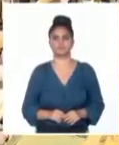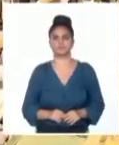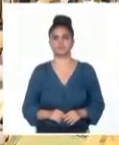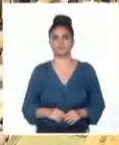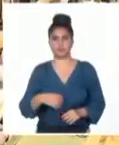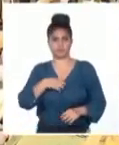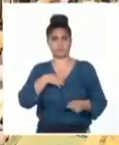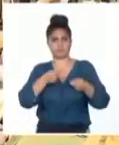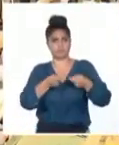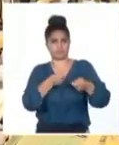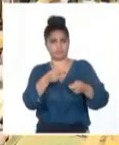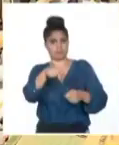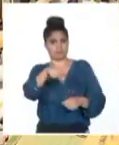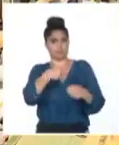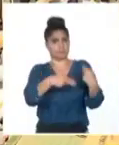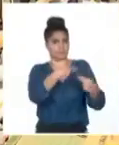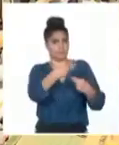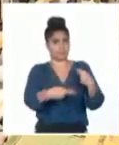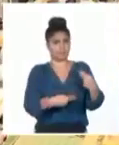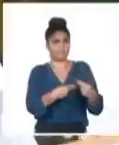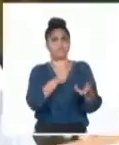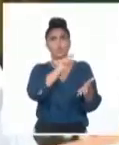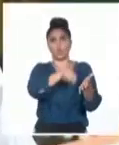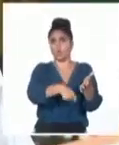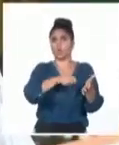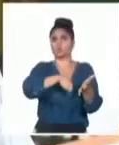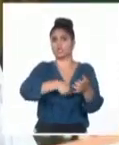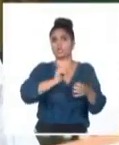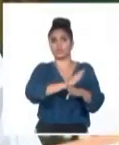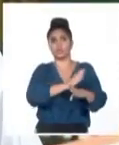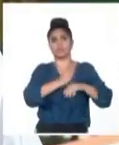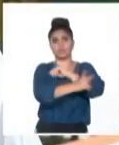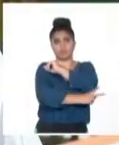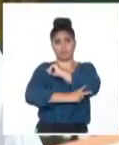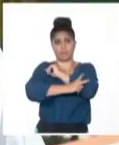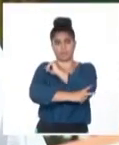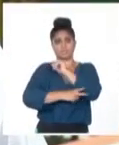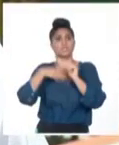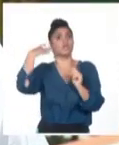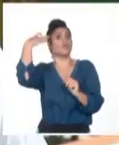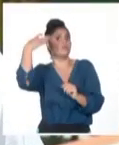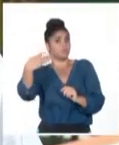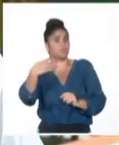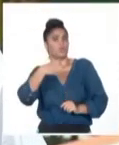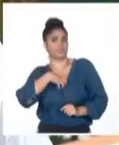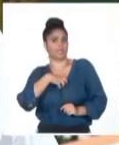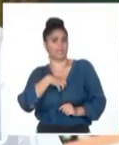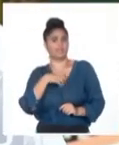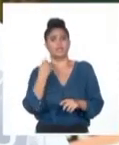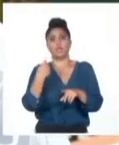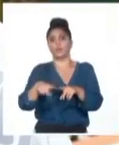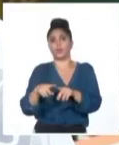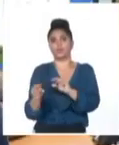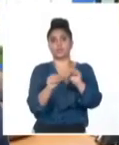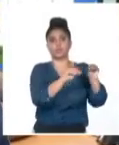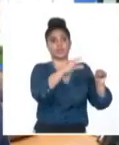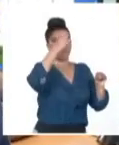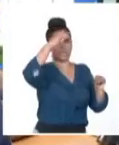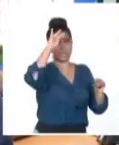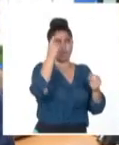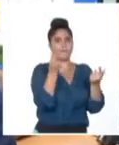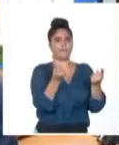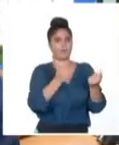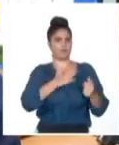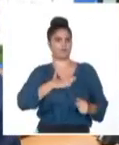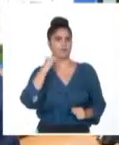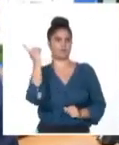estos momentos que nos garantizarán en un futuro tener garantía de productos en Cuba para el consumo de la economía nacional. Con este